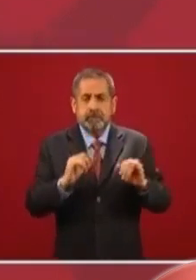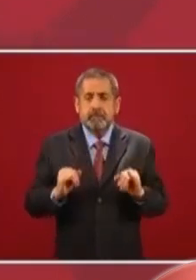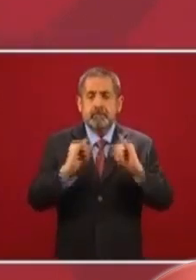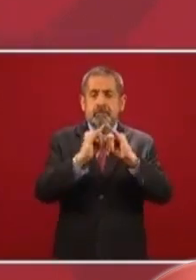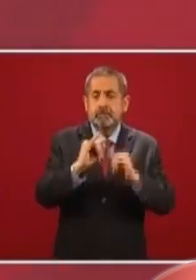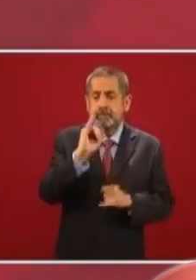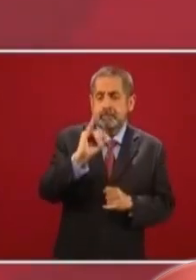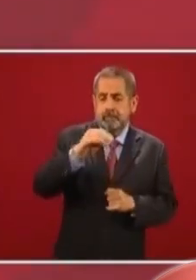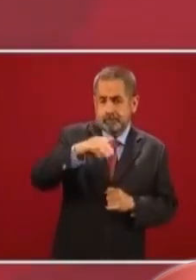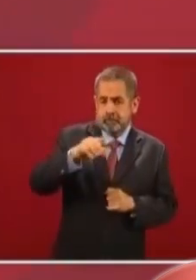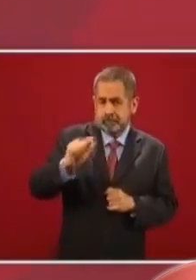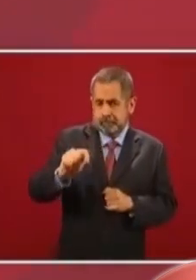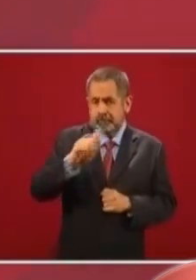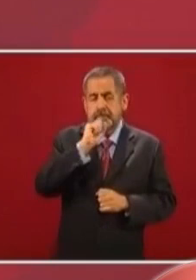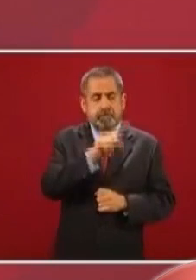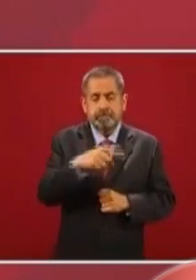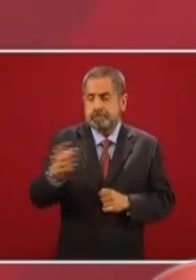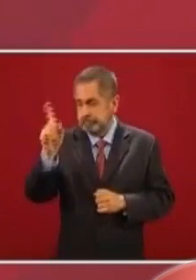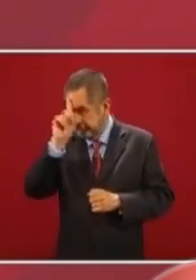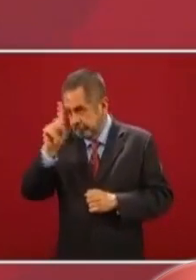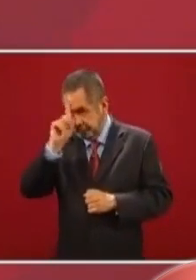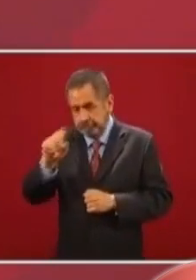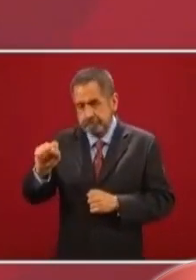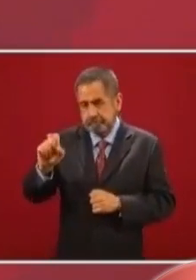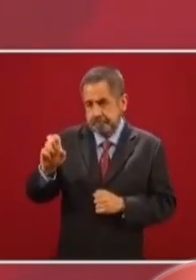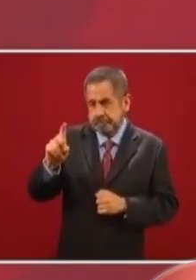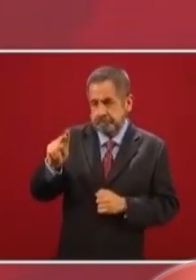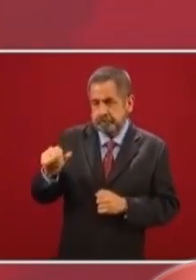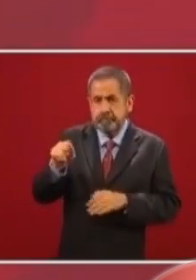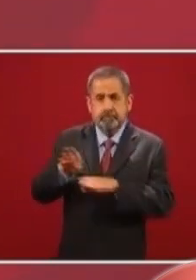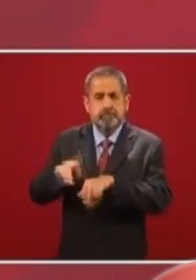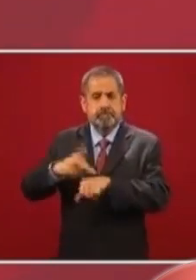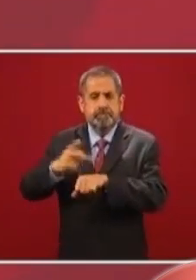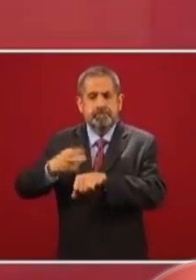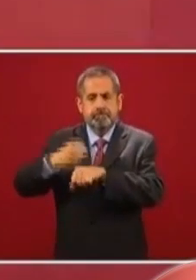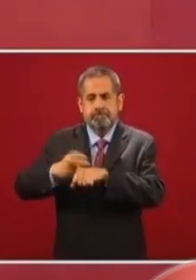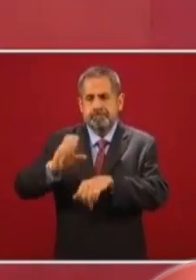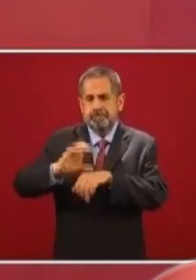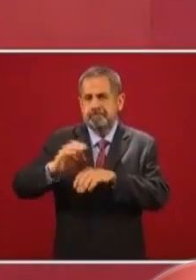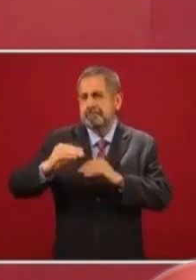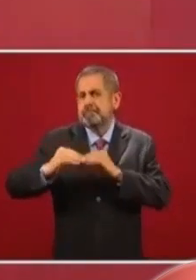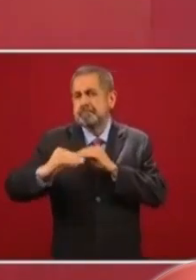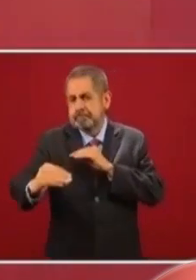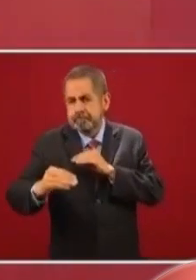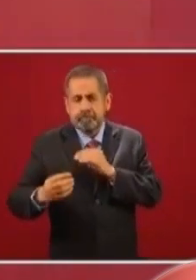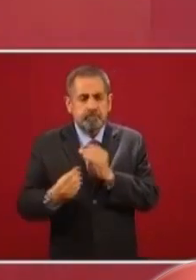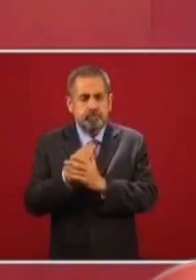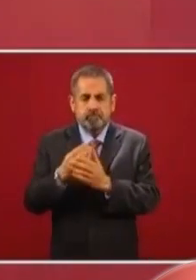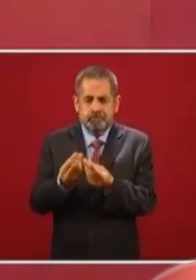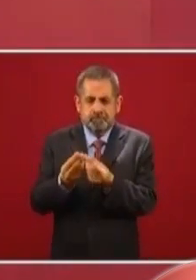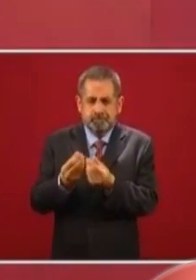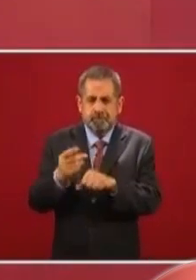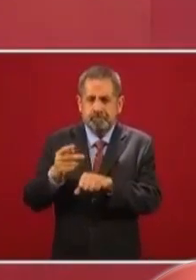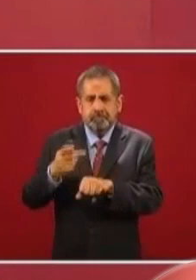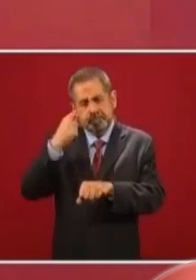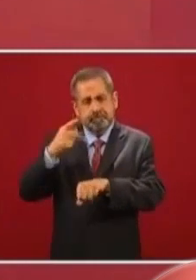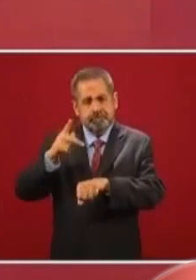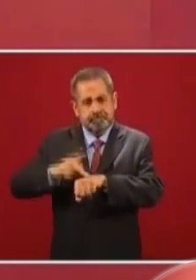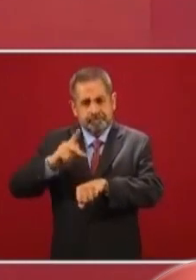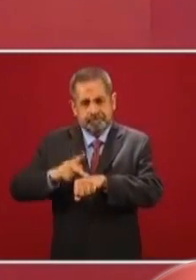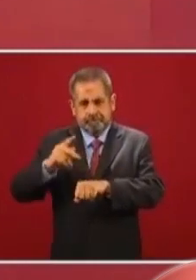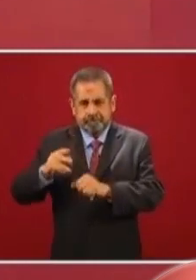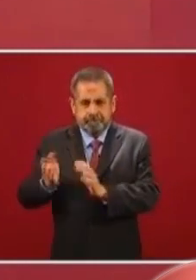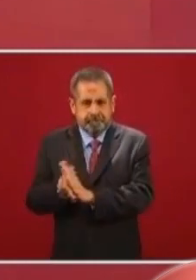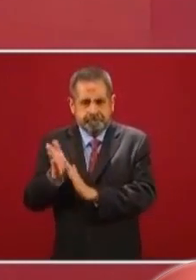venido asesorando a la Secretaría de la Defensa en el tema de pavimentos, tanto los materiales que se están usando para